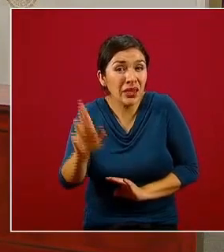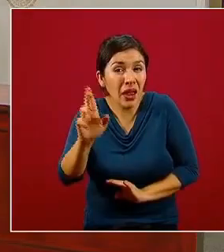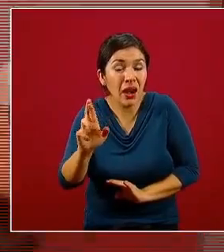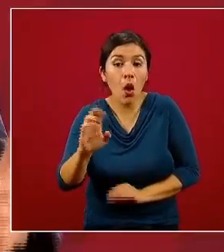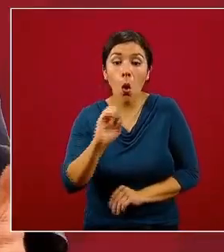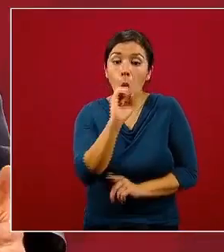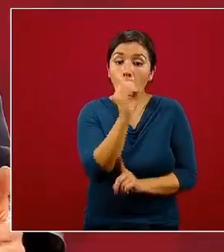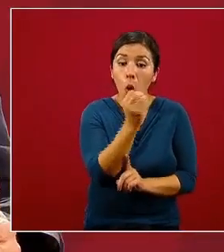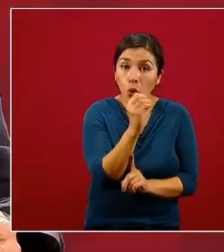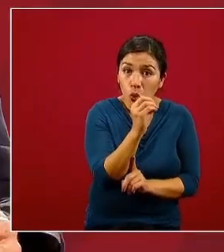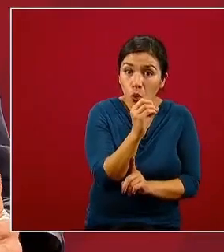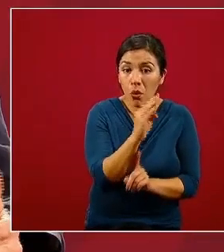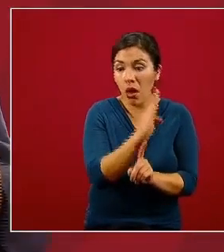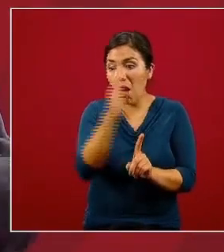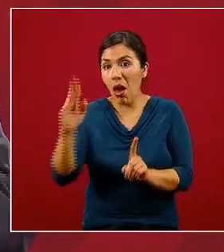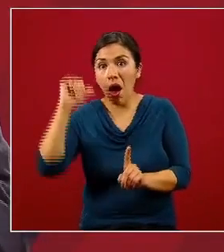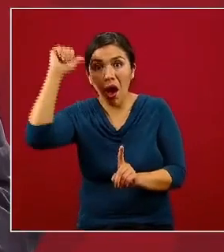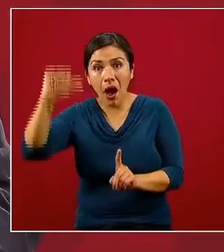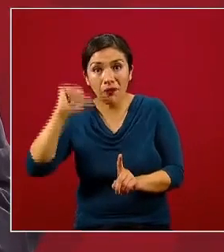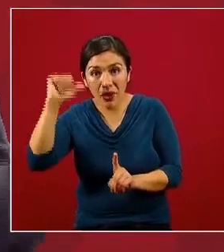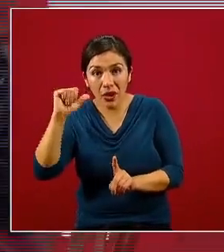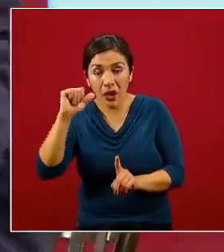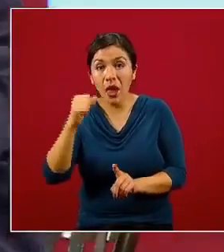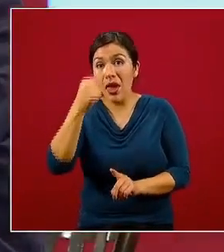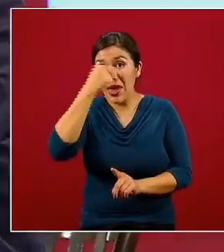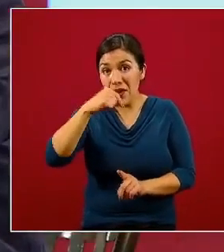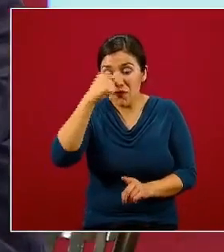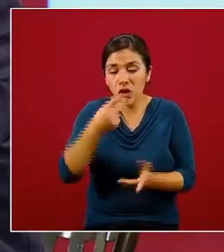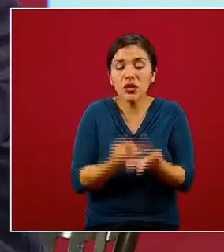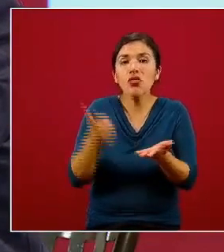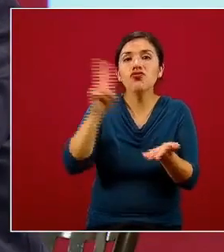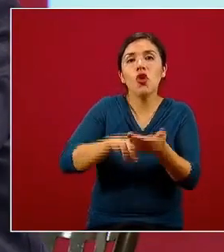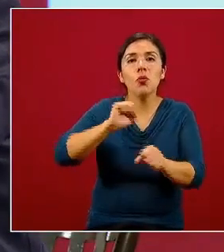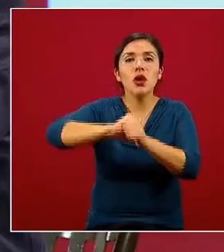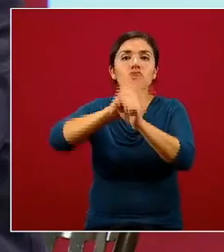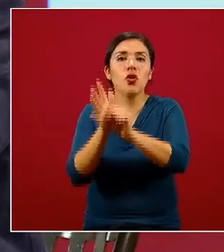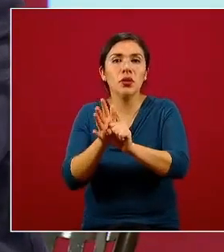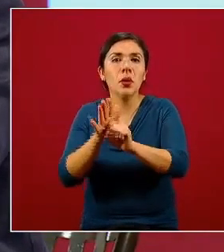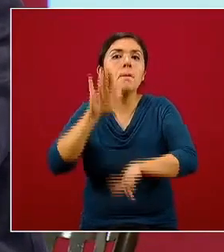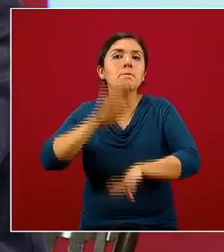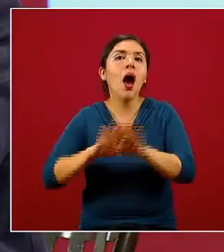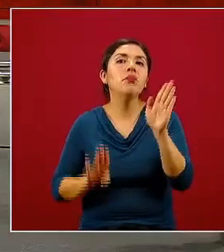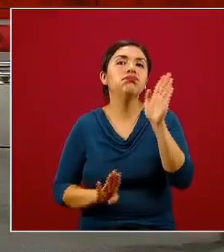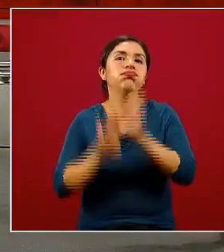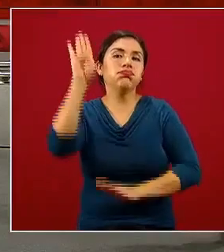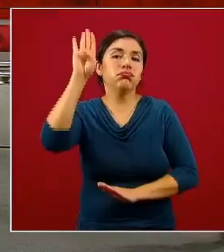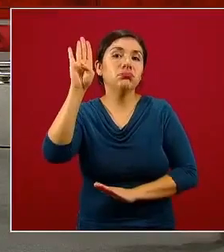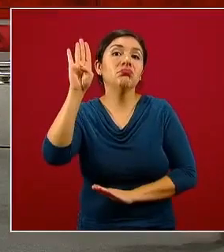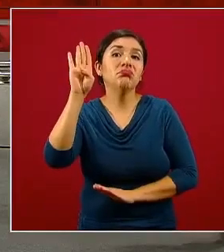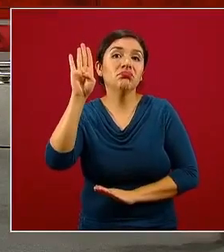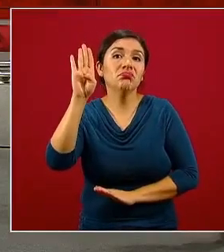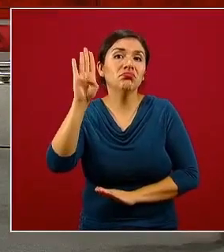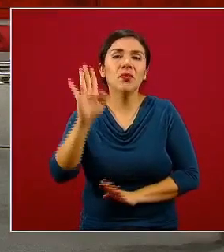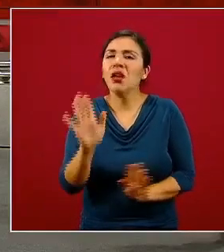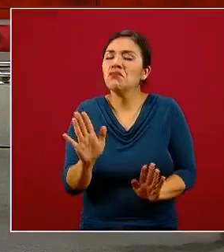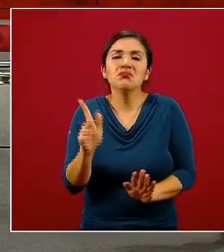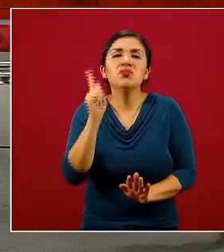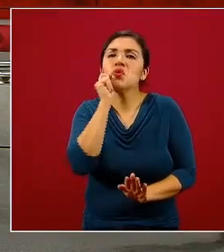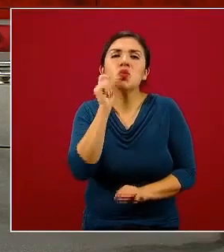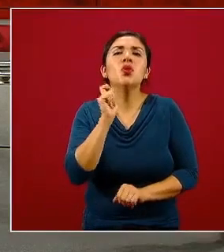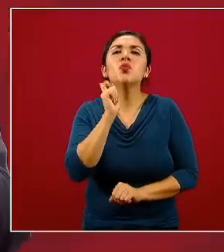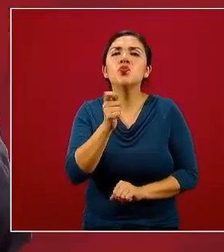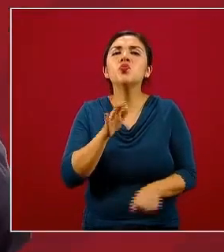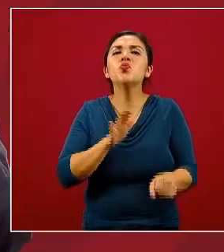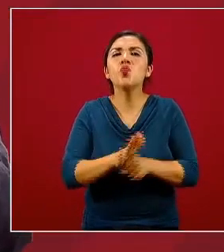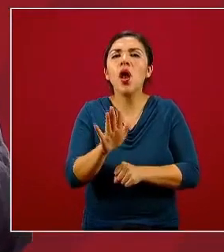en octubre, abril, además de la influenza, tengamos COVID, que haya un repunte de COVID, independiente hasta cierto